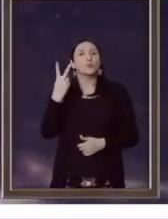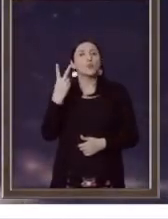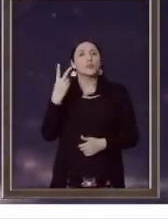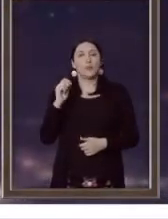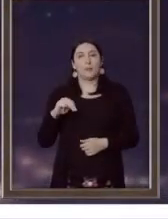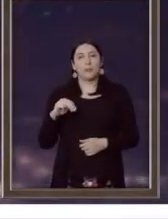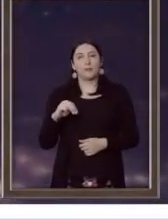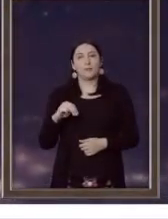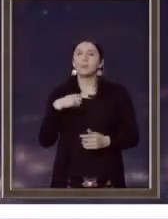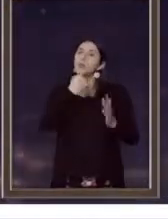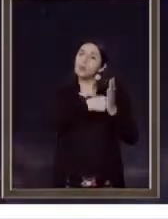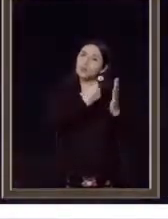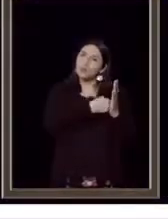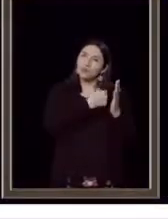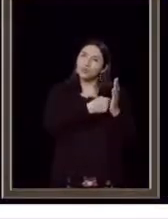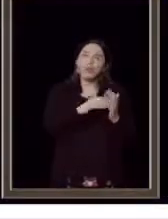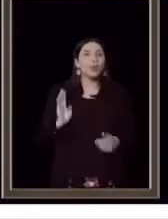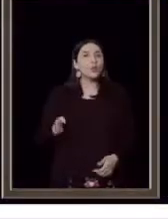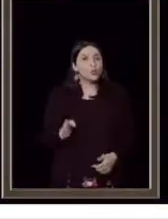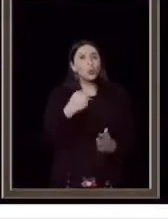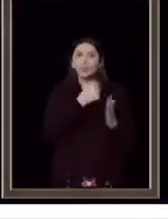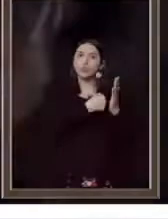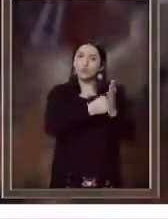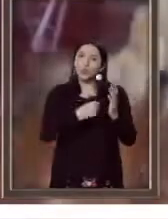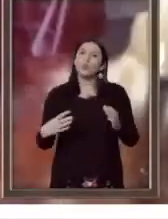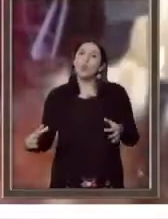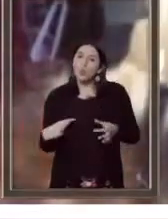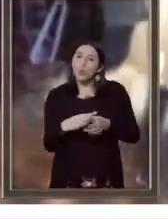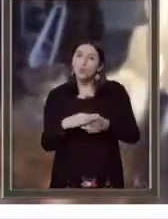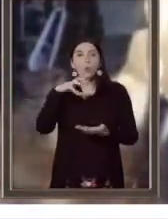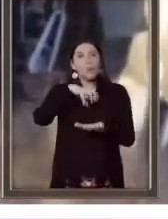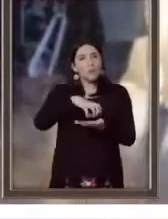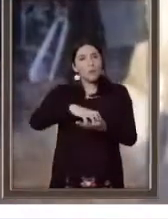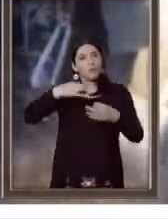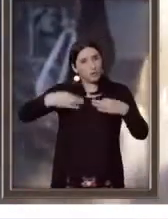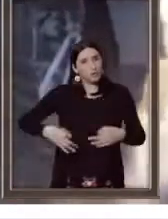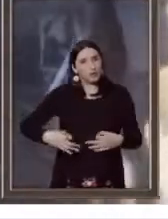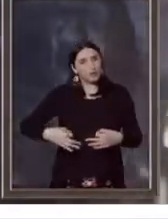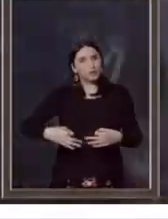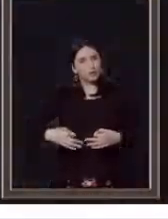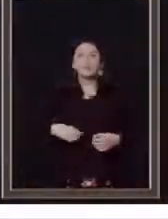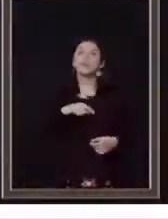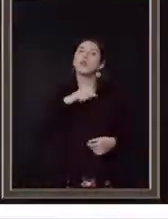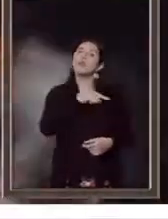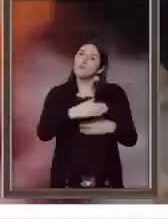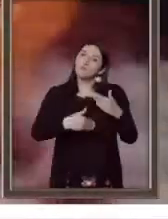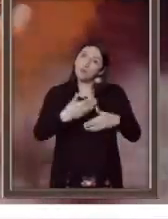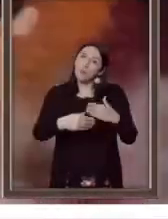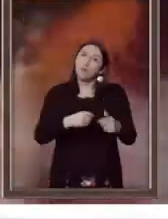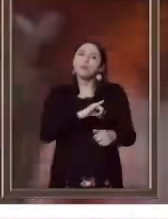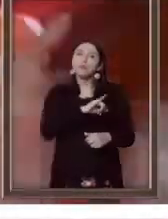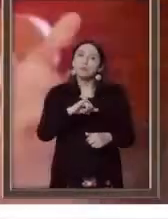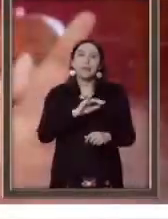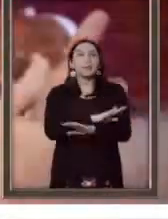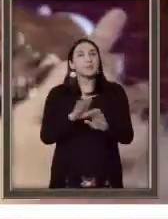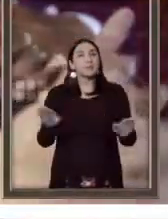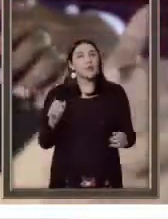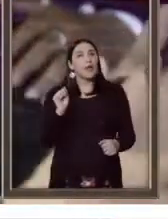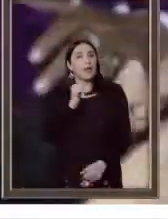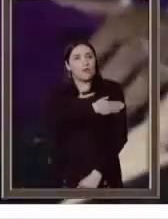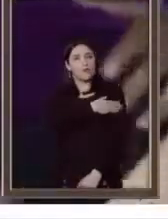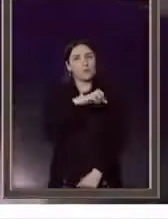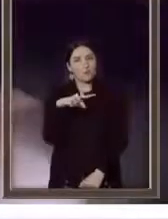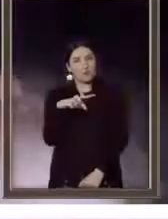mamá. Luché y seguiré luchando junto a nuestros pueblos originarios. Y vamos a terminar con